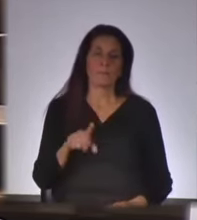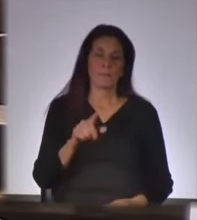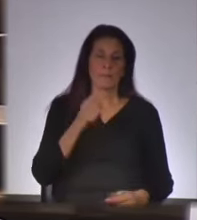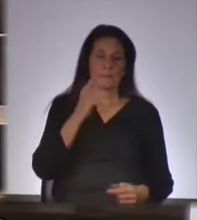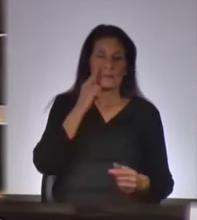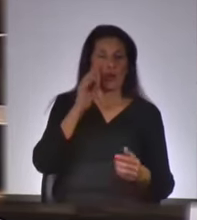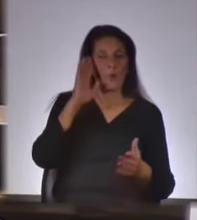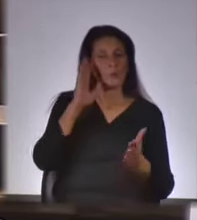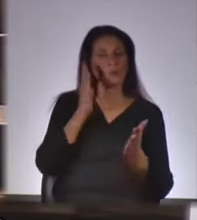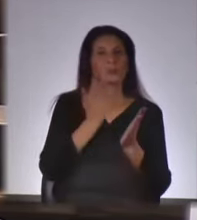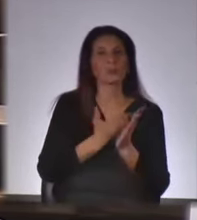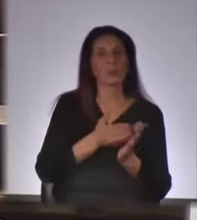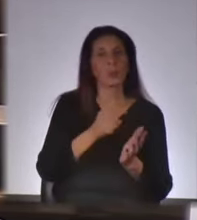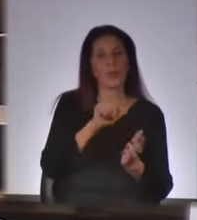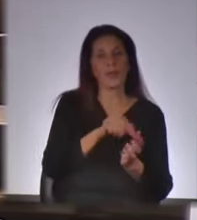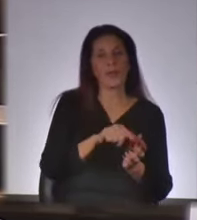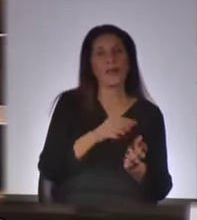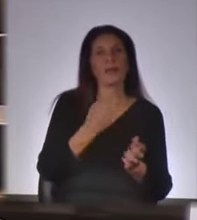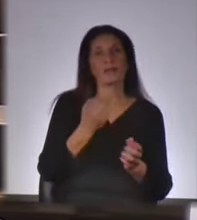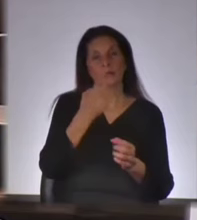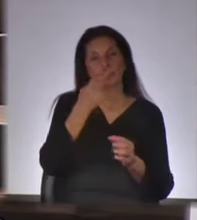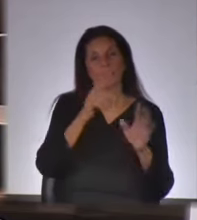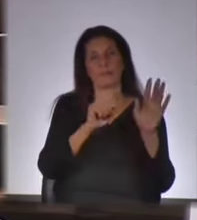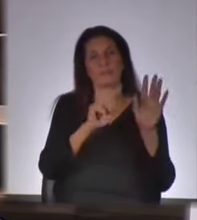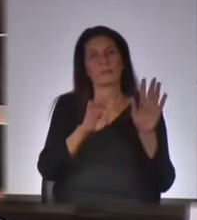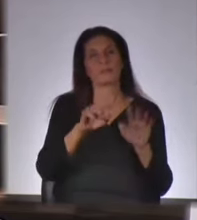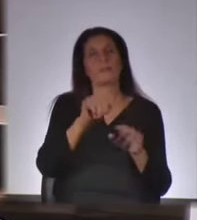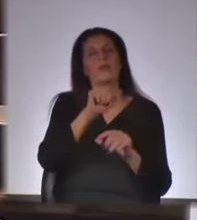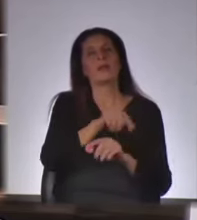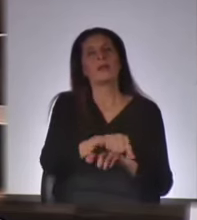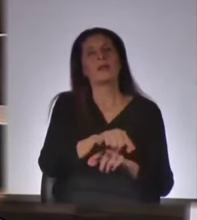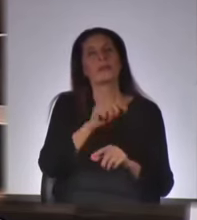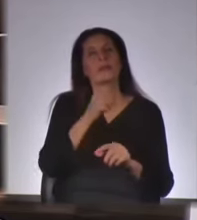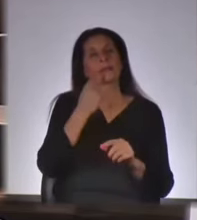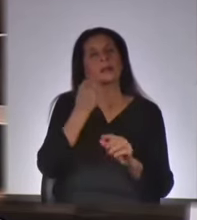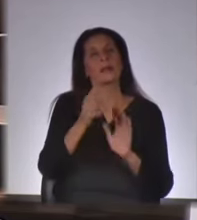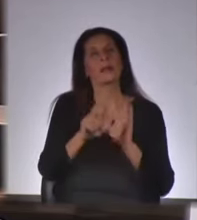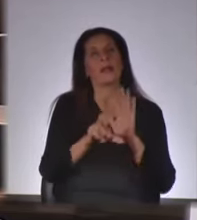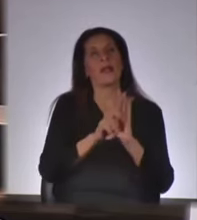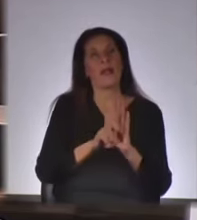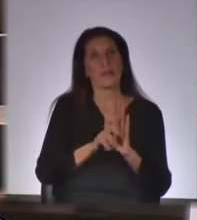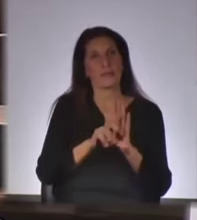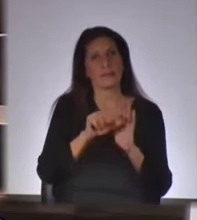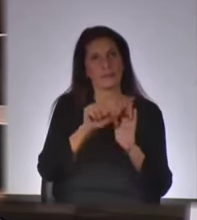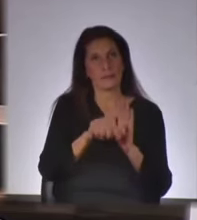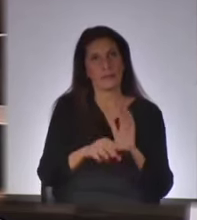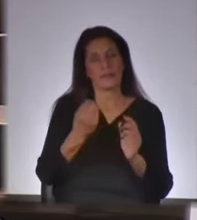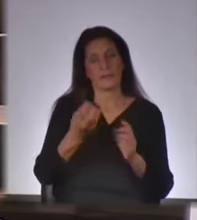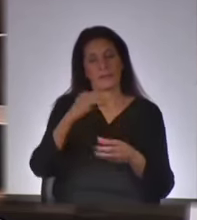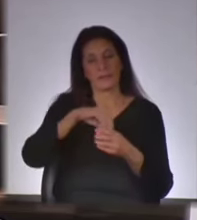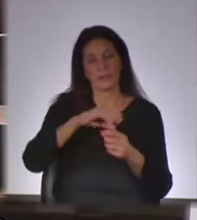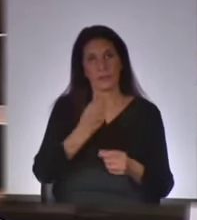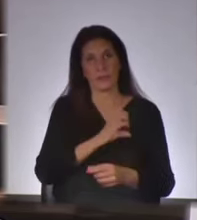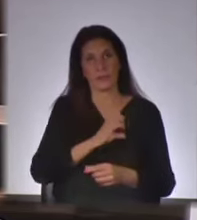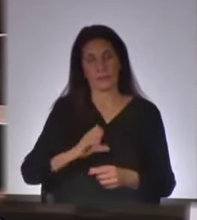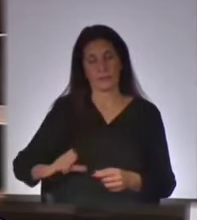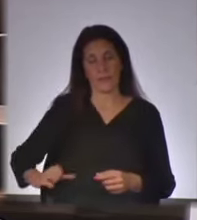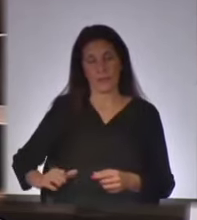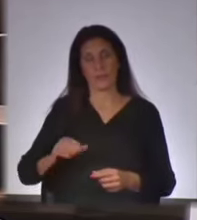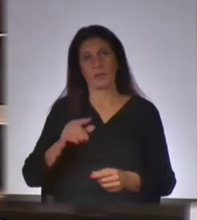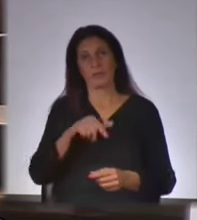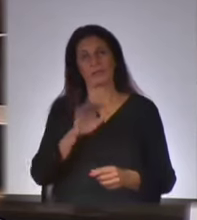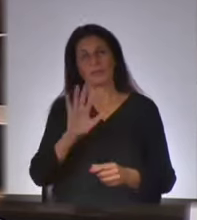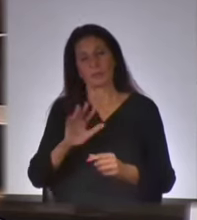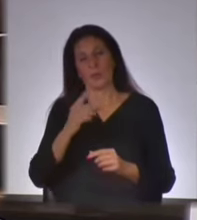2009 la suprema corte de justicia declara de construcción e inconstitucionalidad de la ley de caducidad de la pretensión punitiva del estado' que estuvo vigente durante los